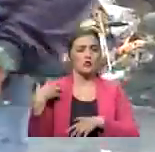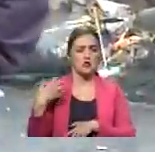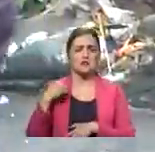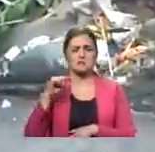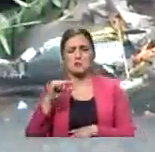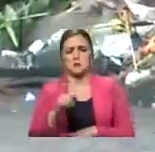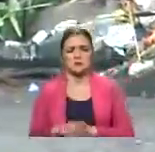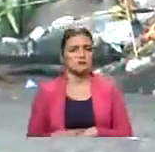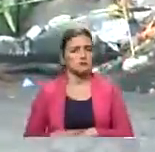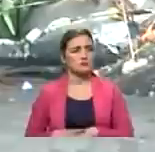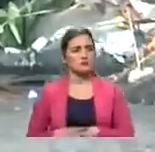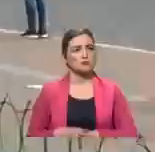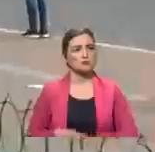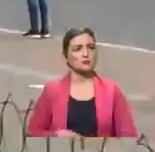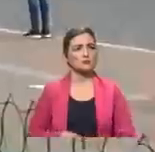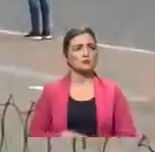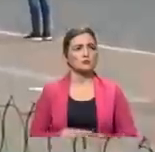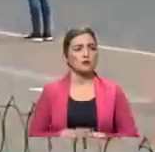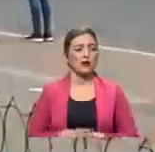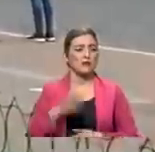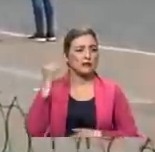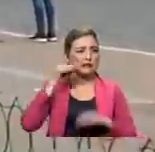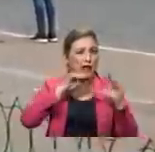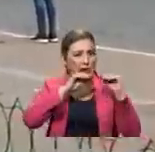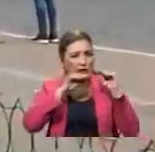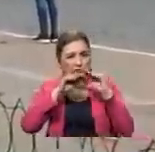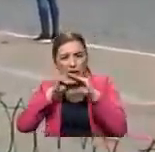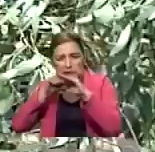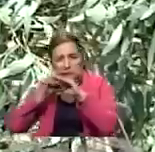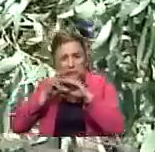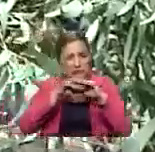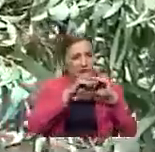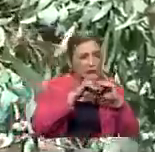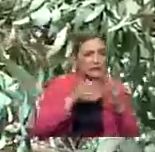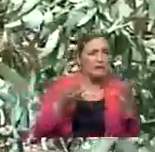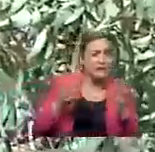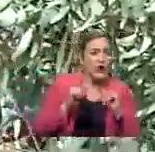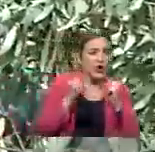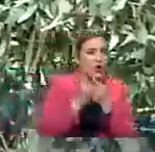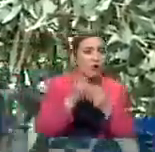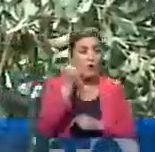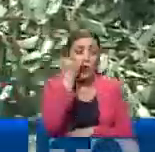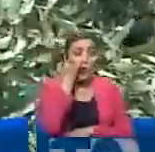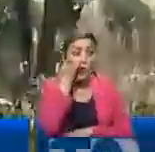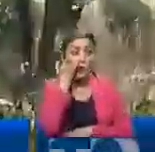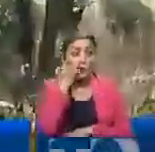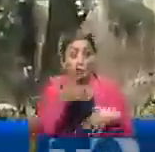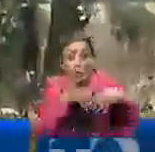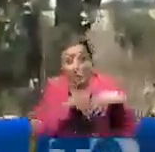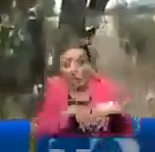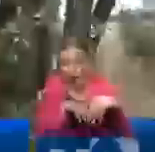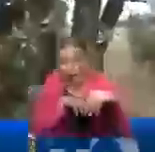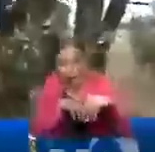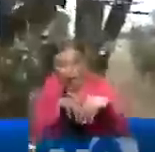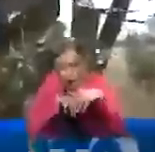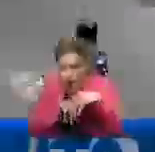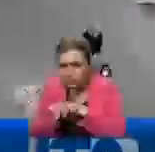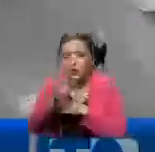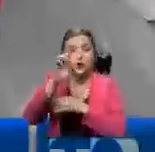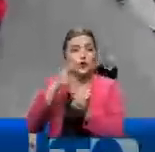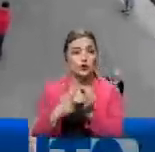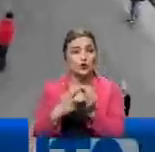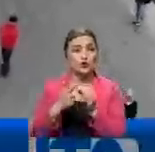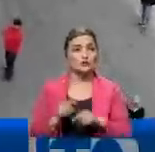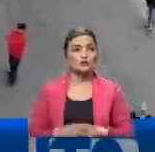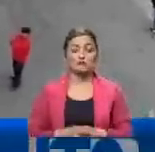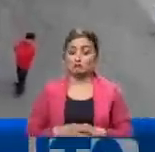protesta. Sin embargo, ya se escuchaba rumores de los comuneros que un grupo de indígenas avanzarían hacia la capital. La